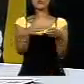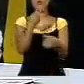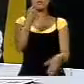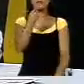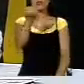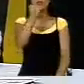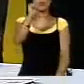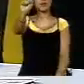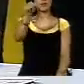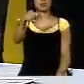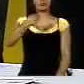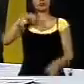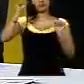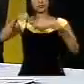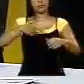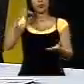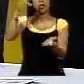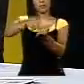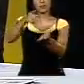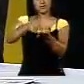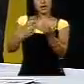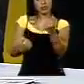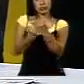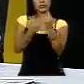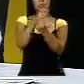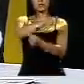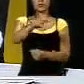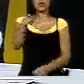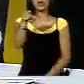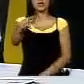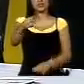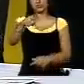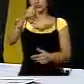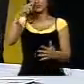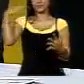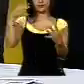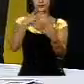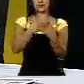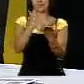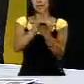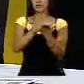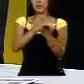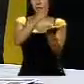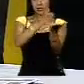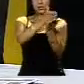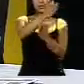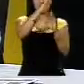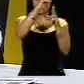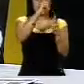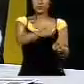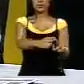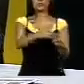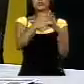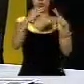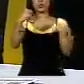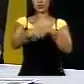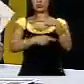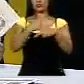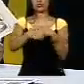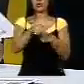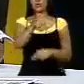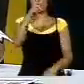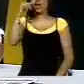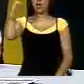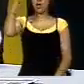a los camaradas que han sido, como toda su vida, pues leales a este proceso de cambio, este proceso de revolución. Toda la vida han estado luchando por